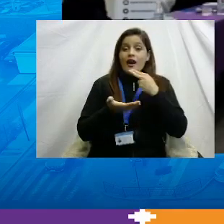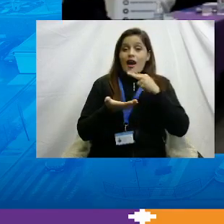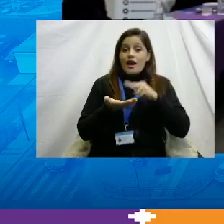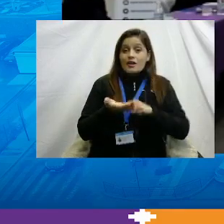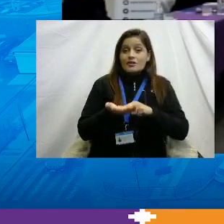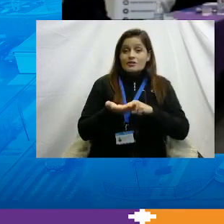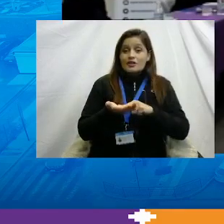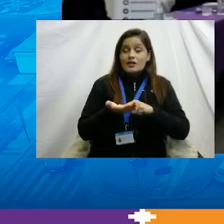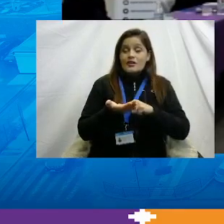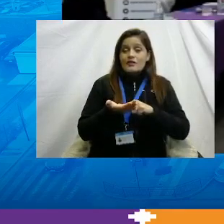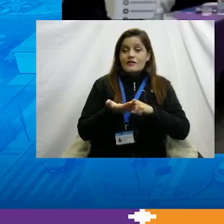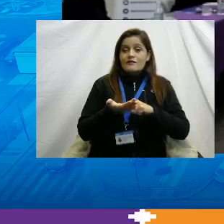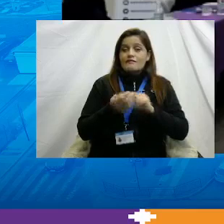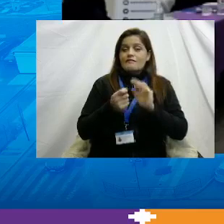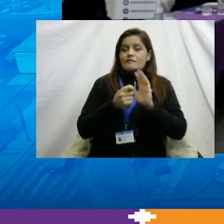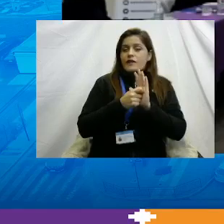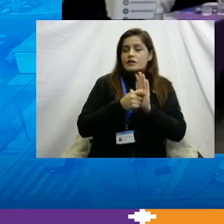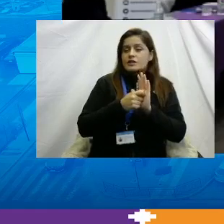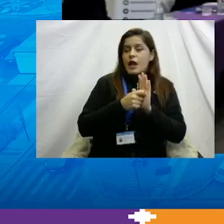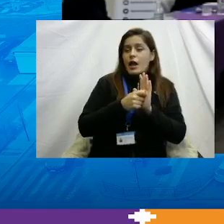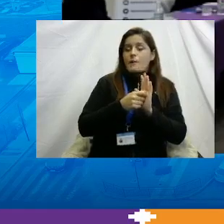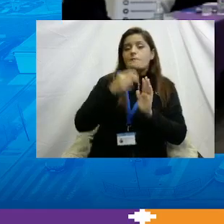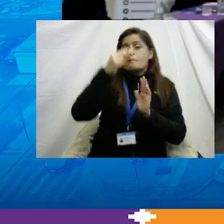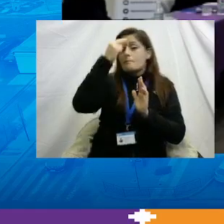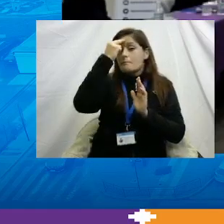dice que se mandó en mayo, junio.